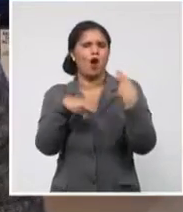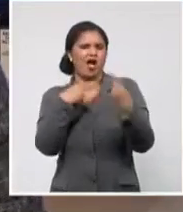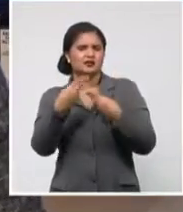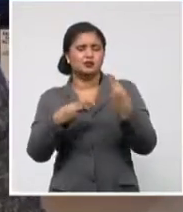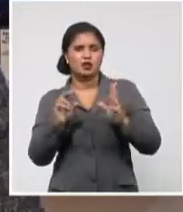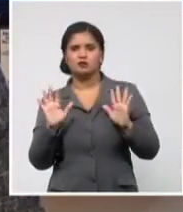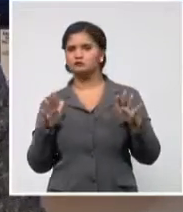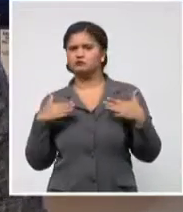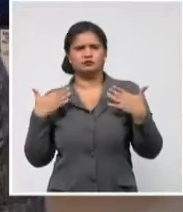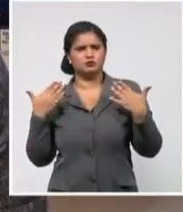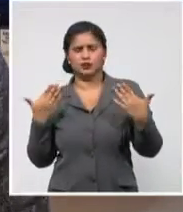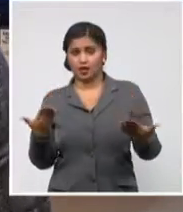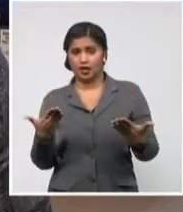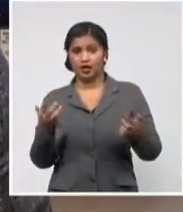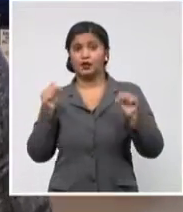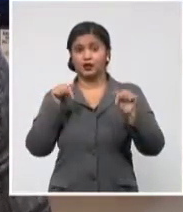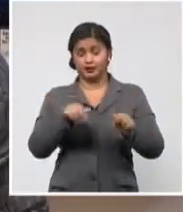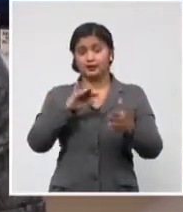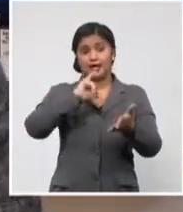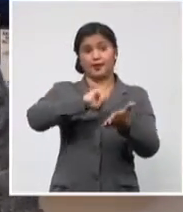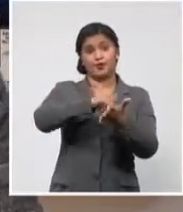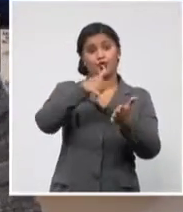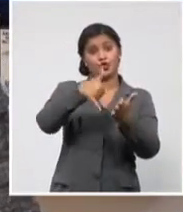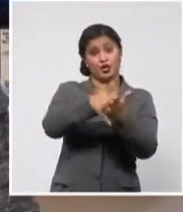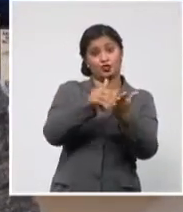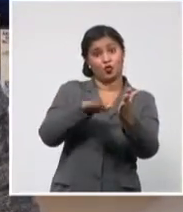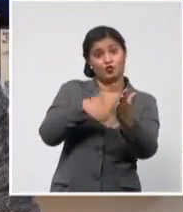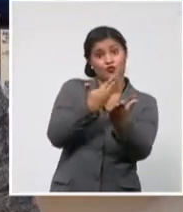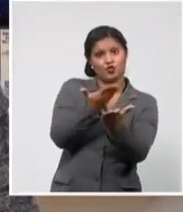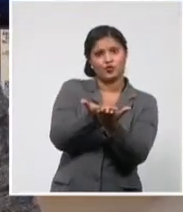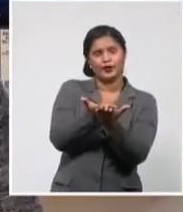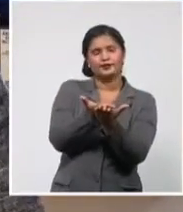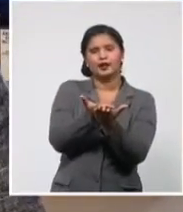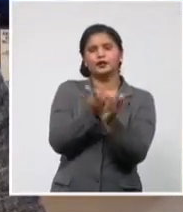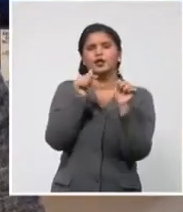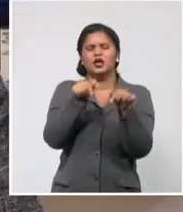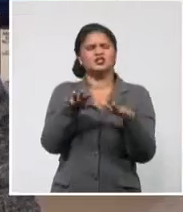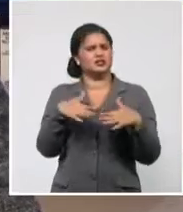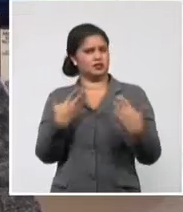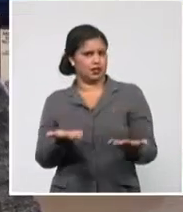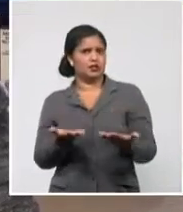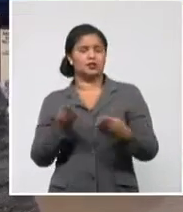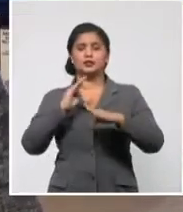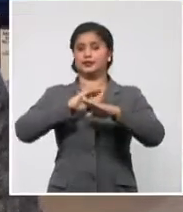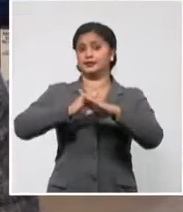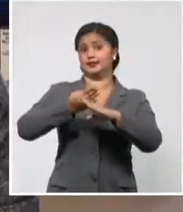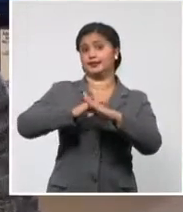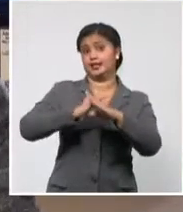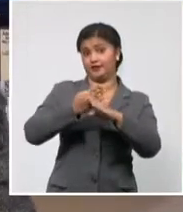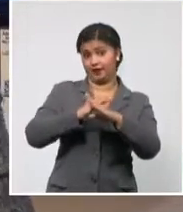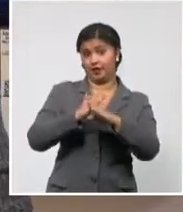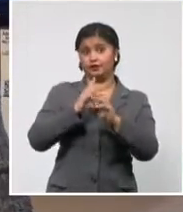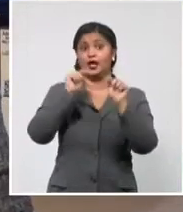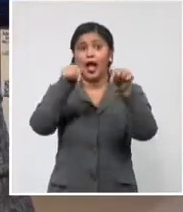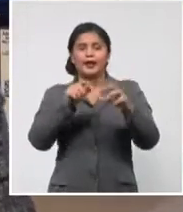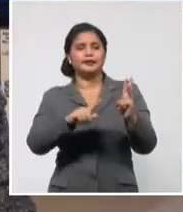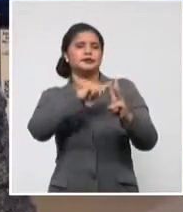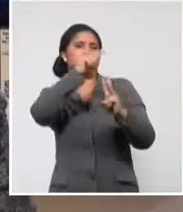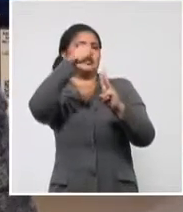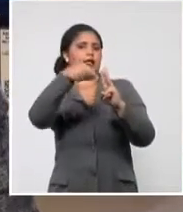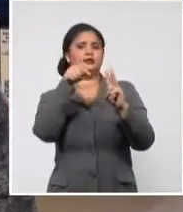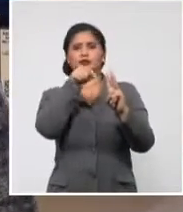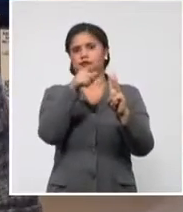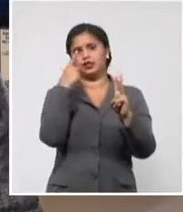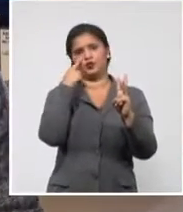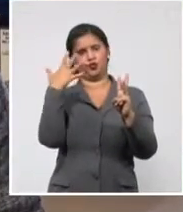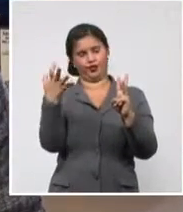que es ser un proyecto mucho más percedero. Y en este sentido hay tres elementos fundamentales. El primero